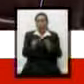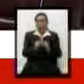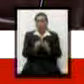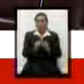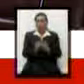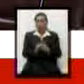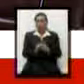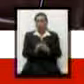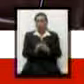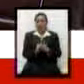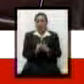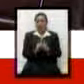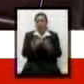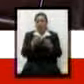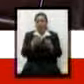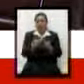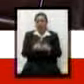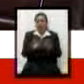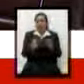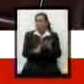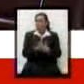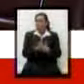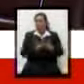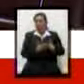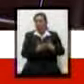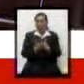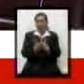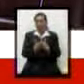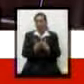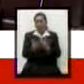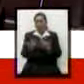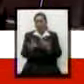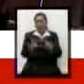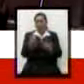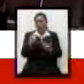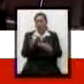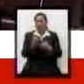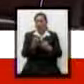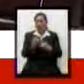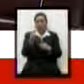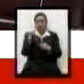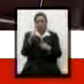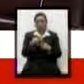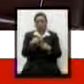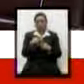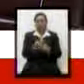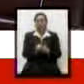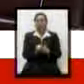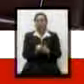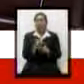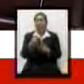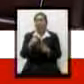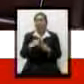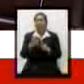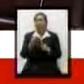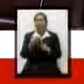administración, señor presidente, realmente se han abierto nuevos caminos y alternativas para el logro de los objetivos. Los CETICOS